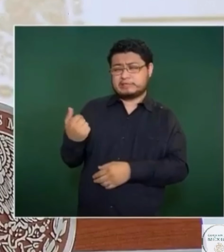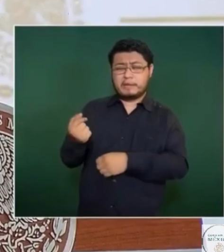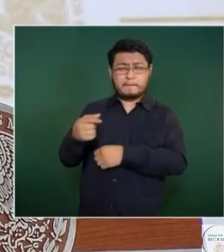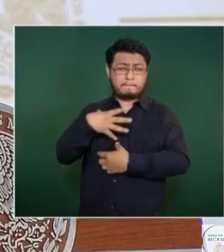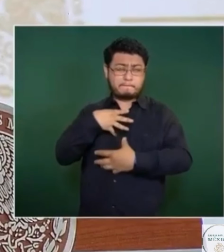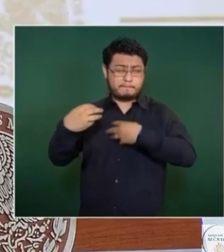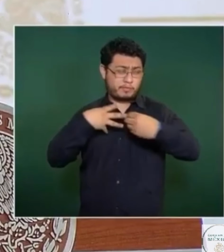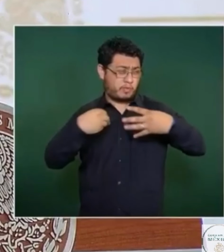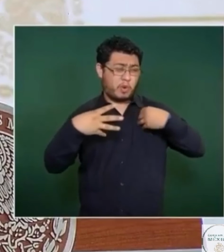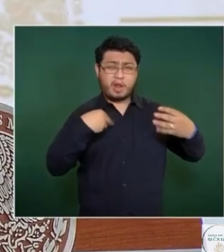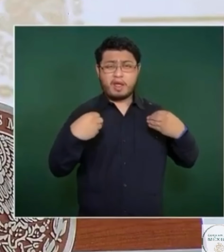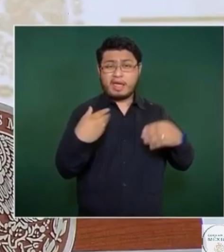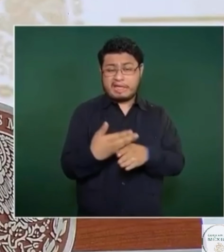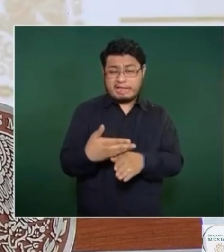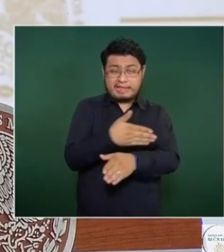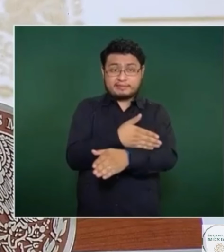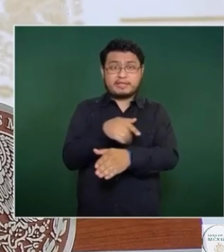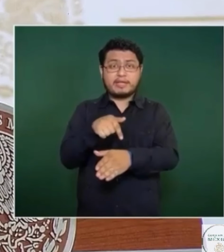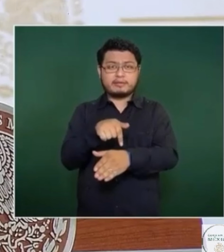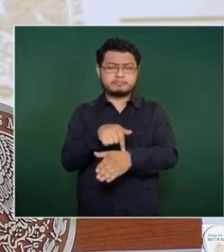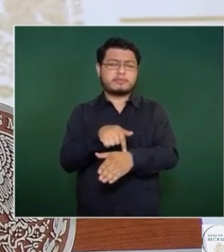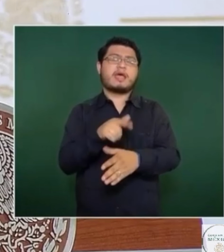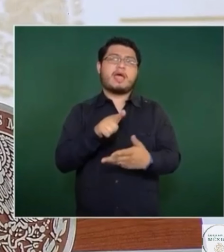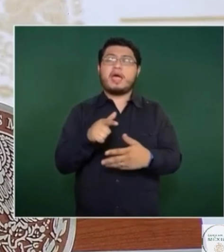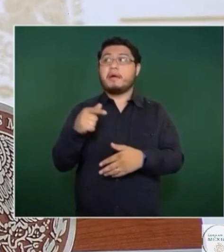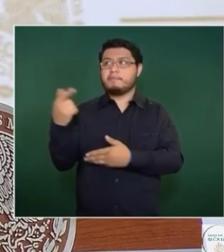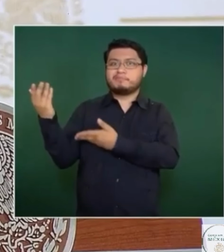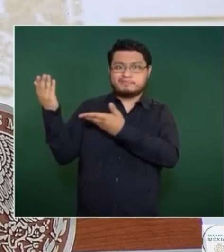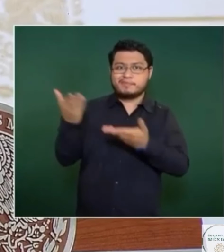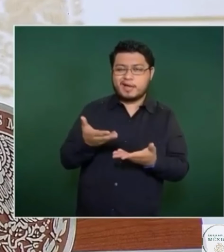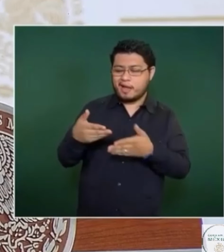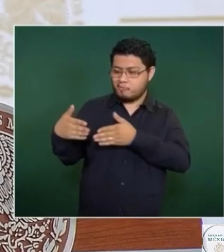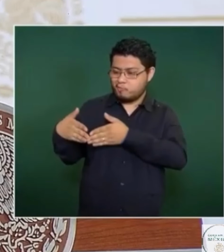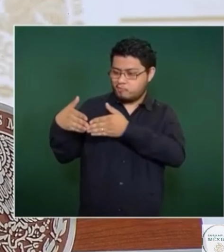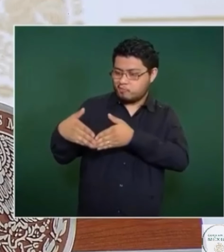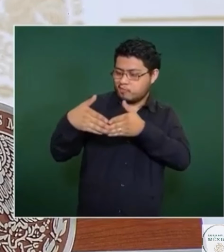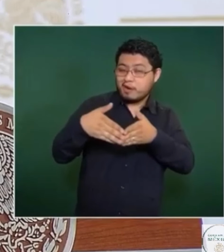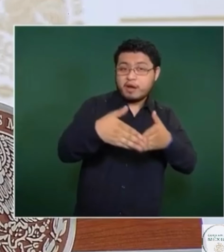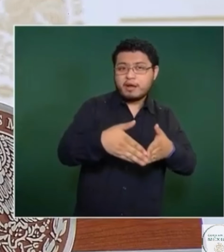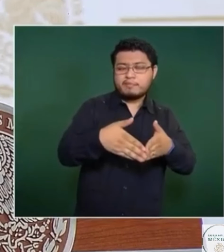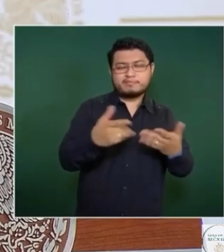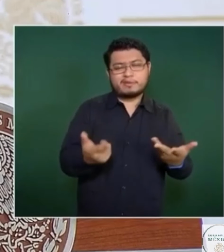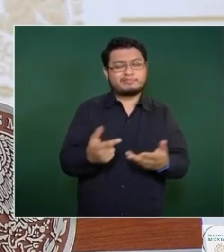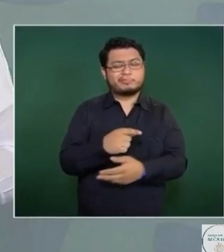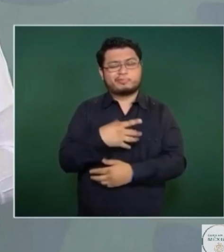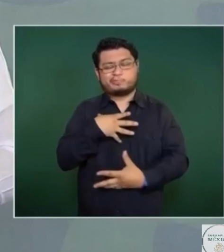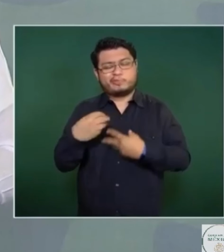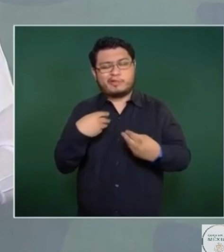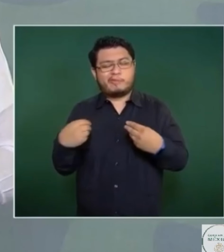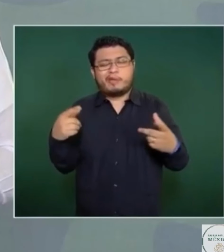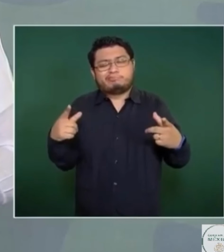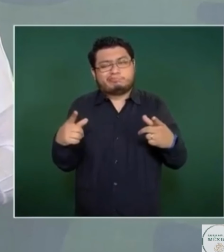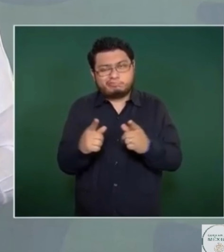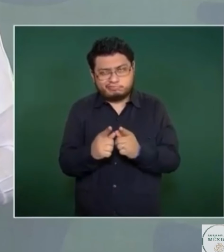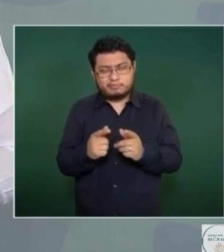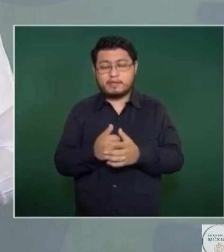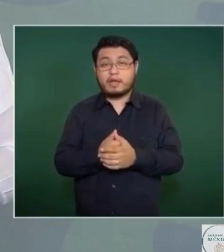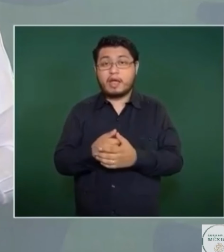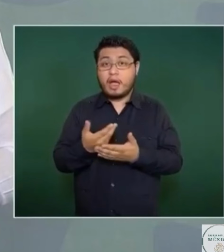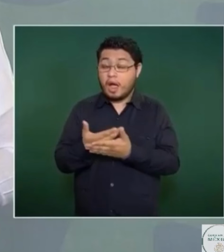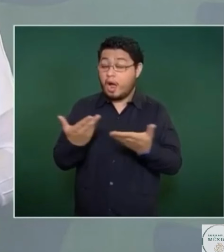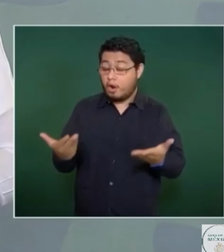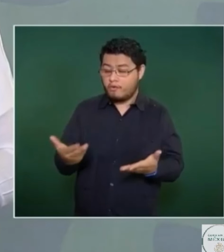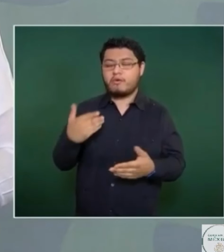de cruceristas al año, y esta era una tendencia que venía a la alza, y bueno, pues hoy solamente por las condiciones del puerto podemos